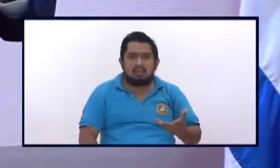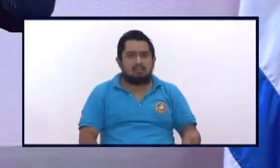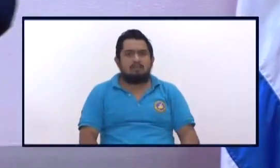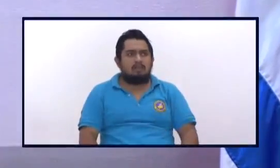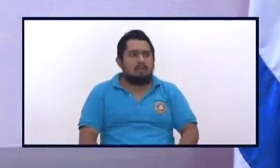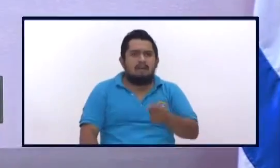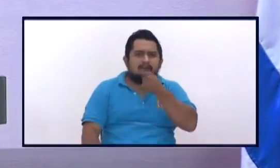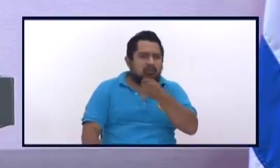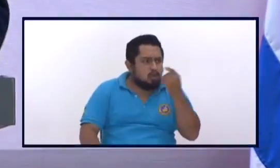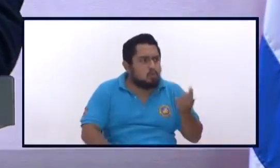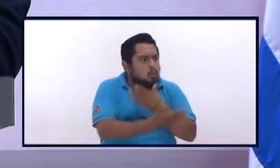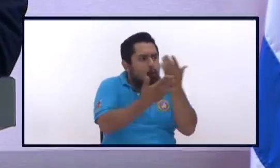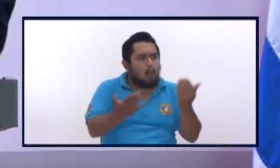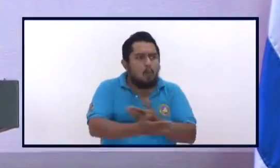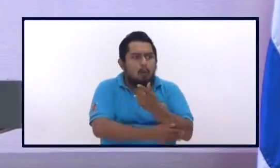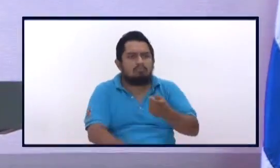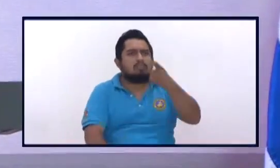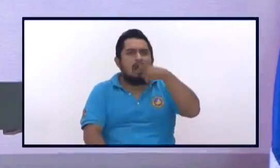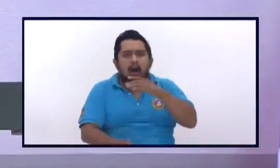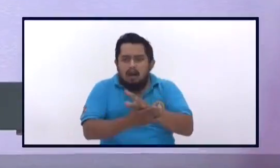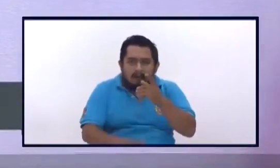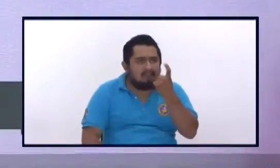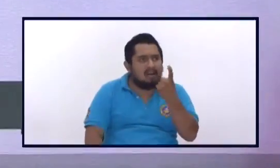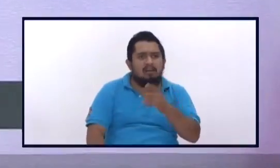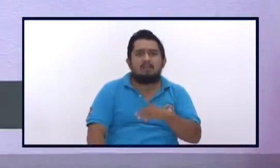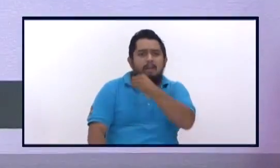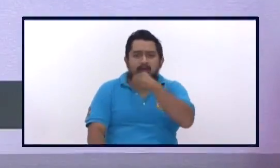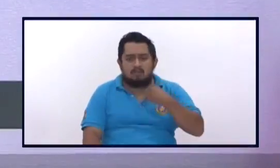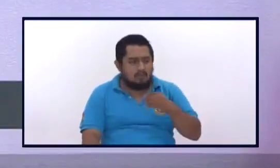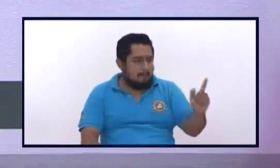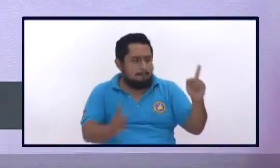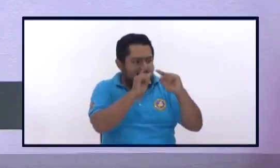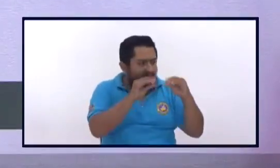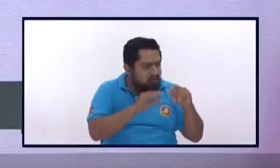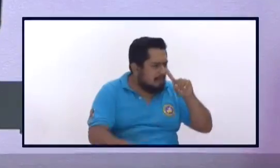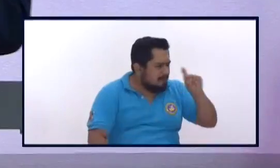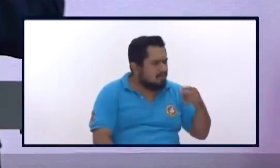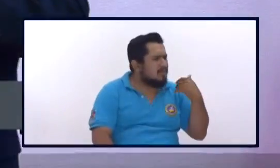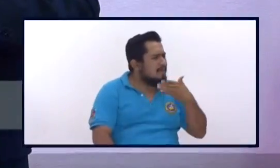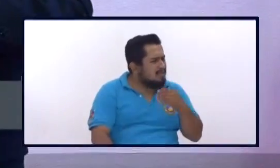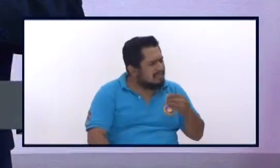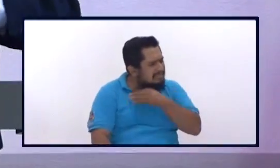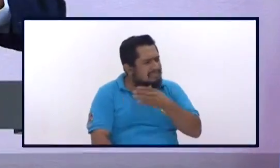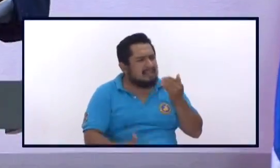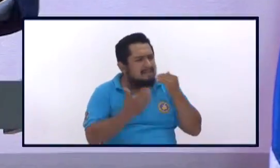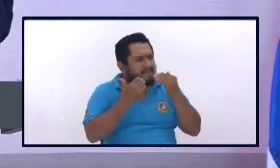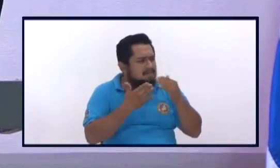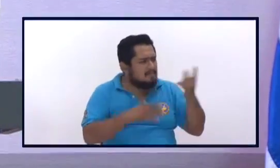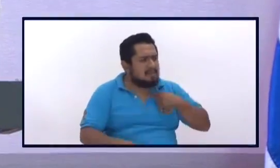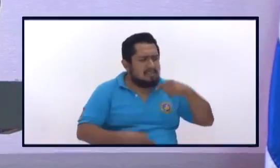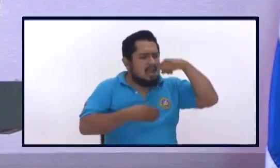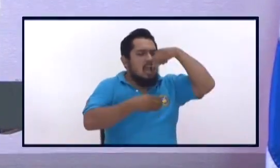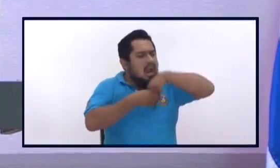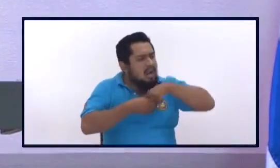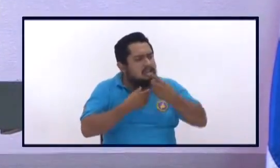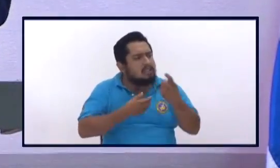las camas y la entubada y yo estaba platicando con un médico después del culto de la 9 y le preguntaba por favor explíqueme de qué se trata cuando uno le entuban